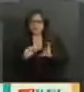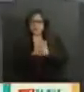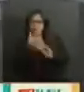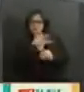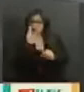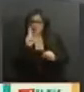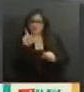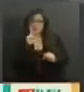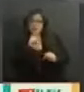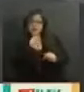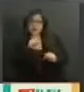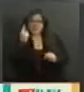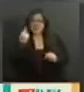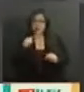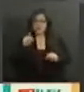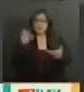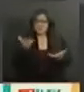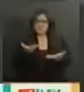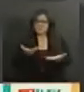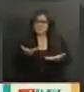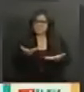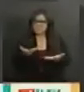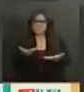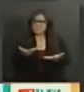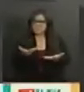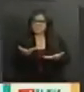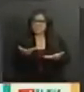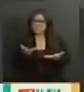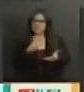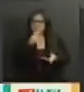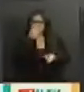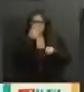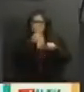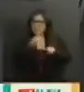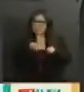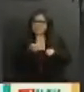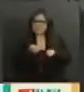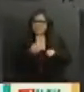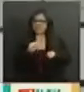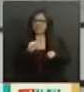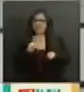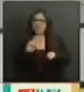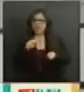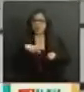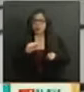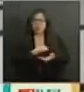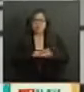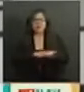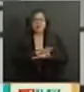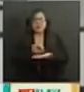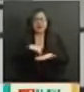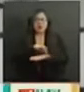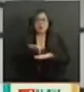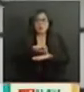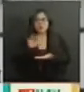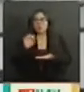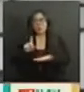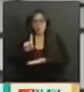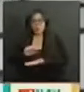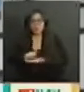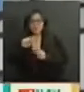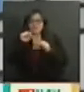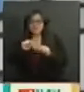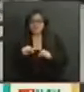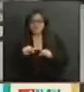pero en el fondo lo que hace es ser similar, emular a la aduana de un aeropuerto o de un espacio. Y esto